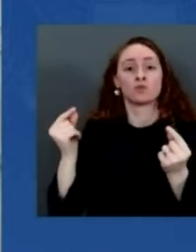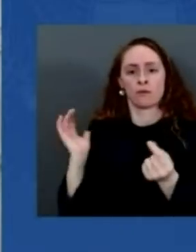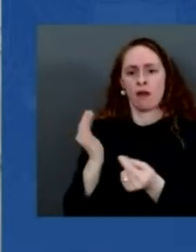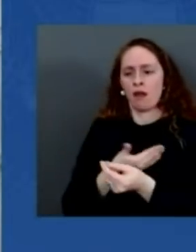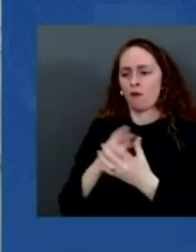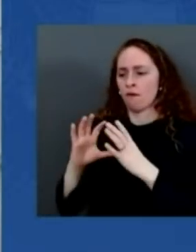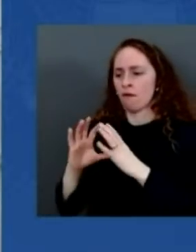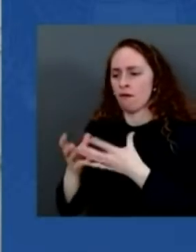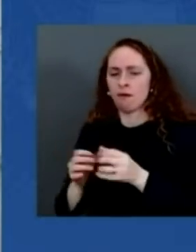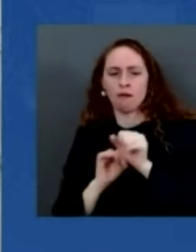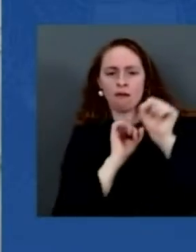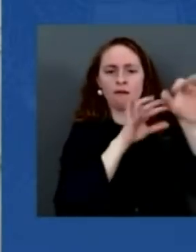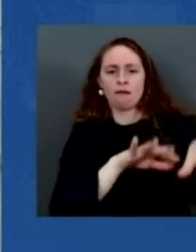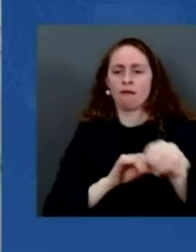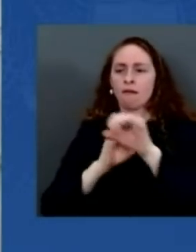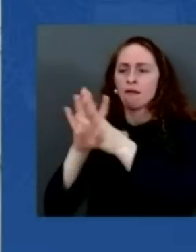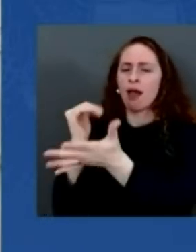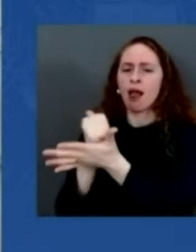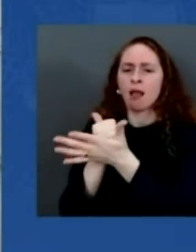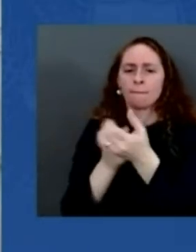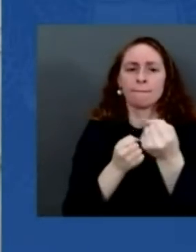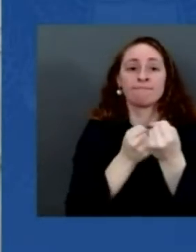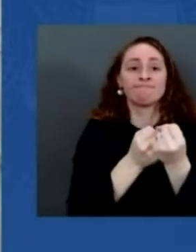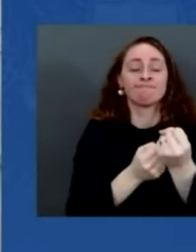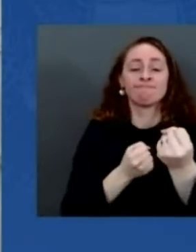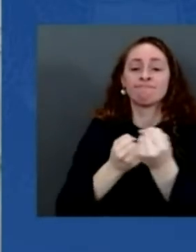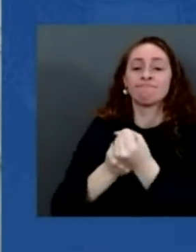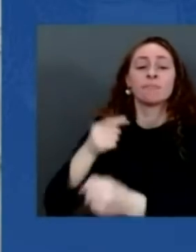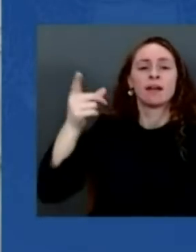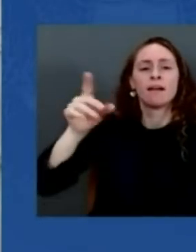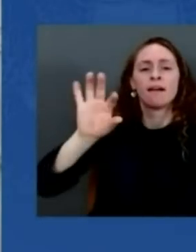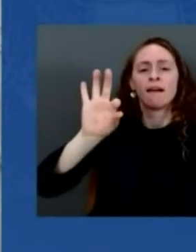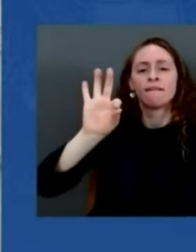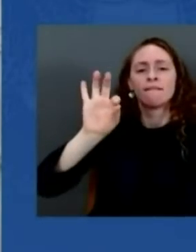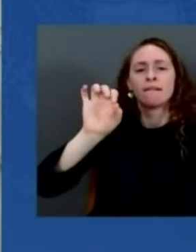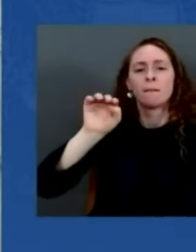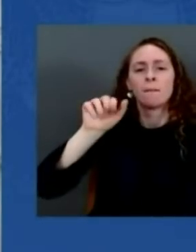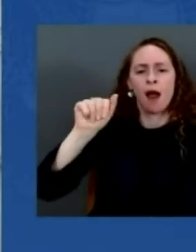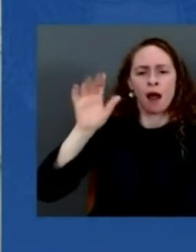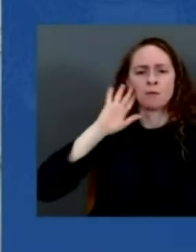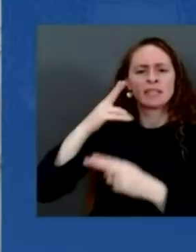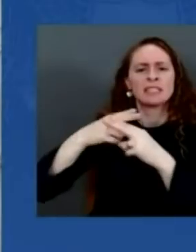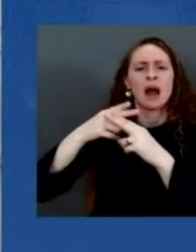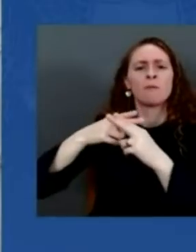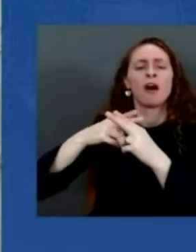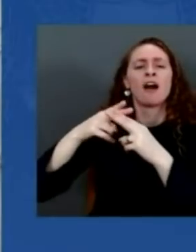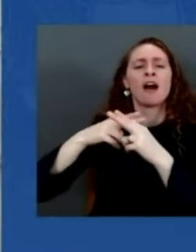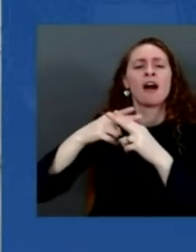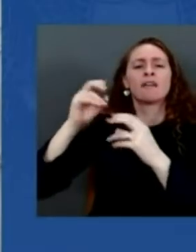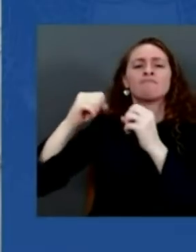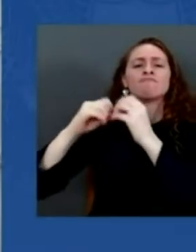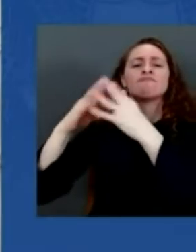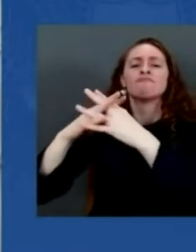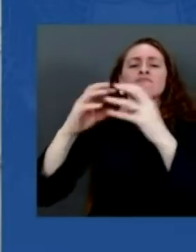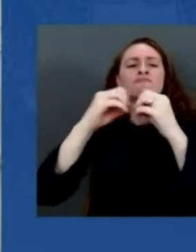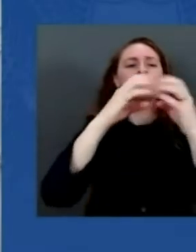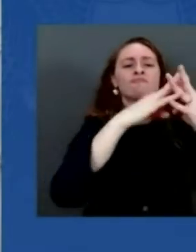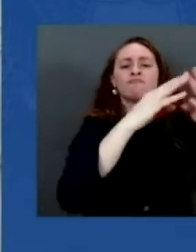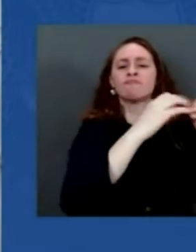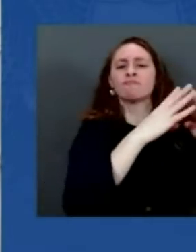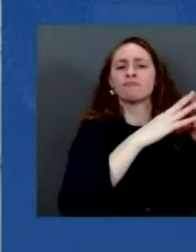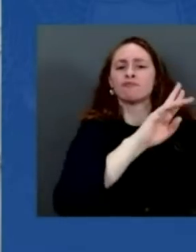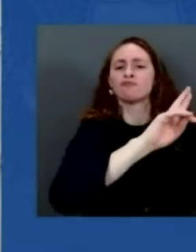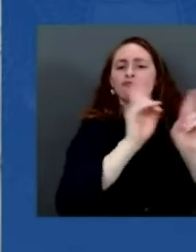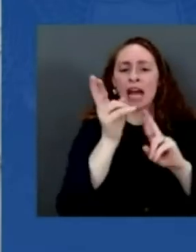federal de estados ya intervino rápidamente para ofrecer nuevas pruebas para el diagnóstico y también esta ayuda